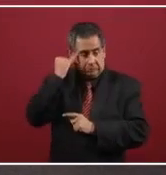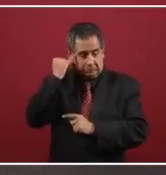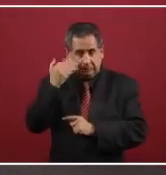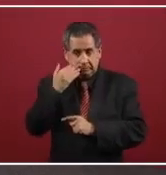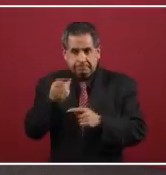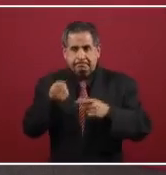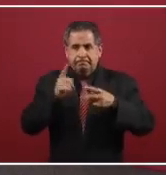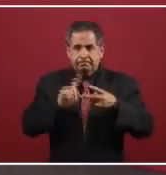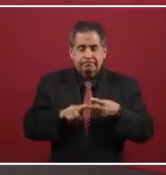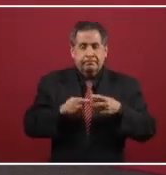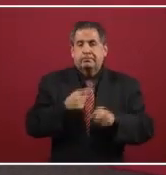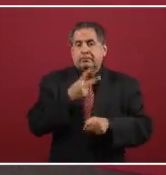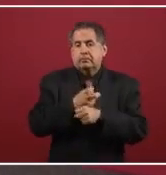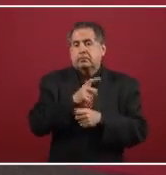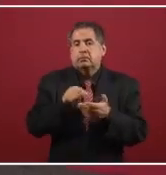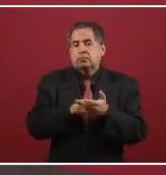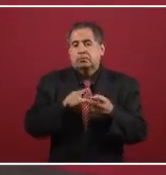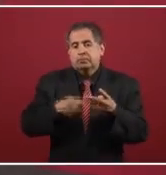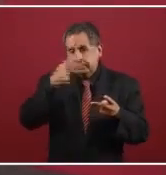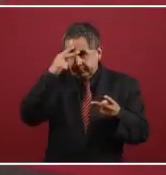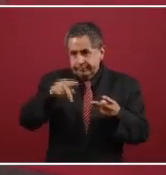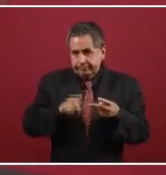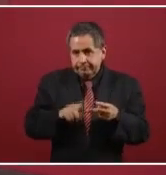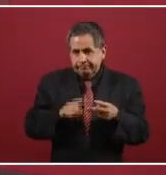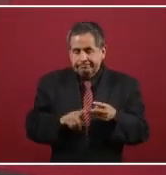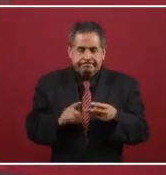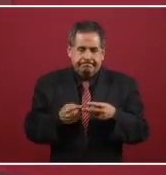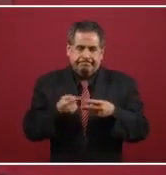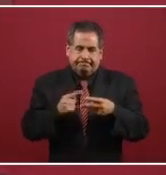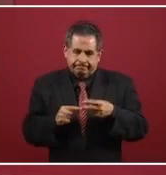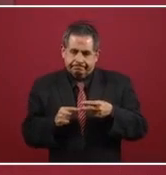Quedamos nosotros en segundo sitio,